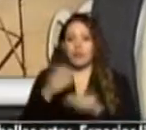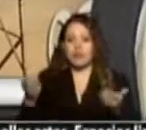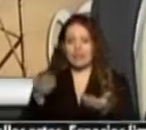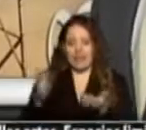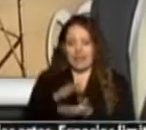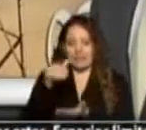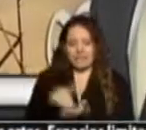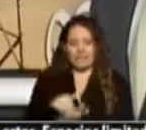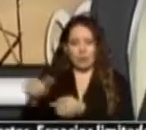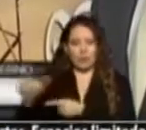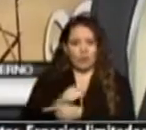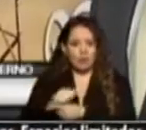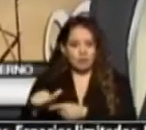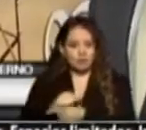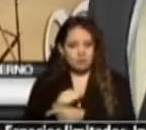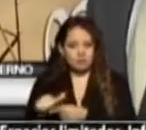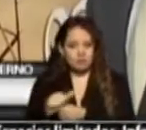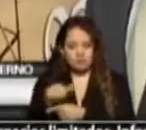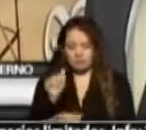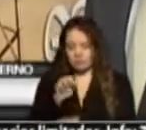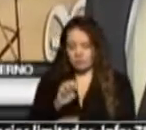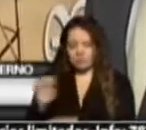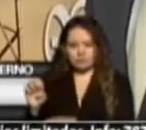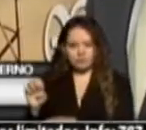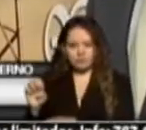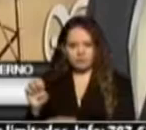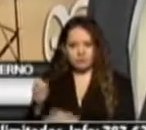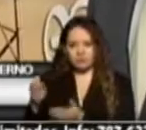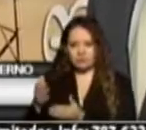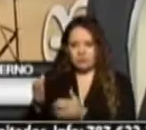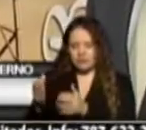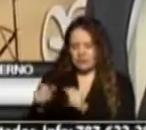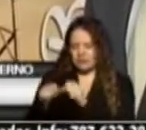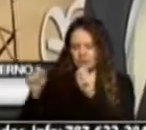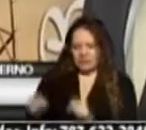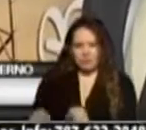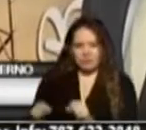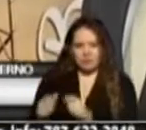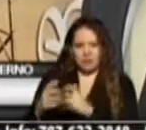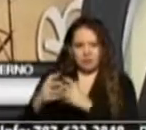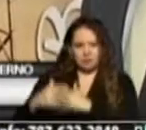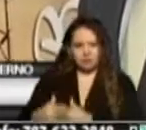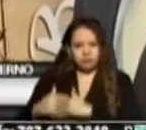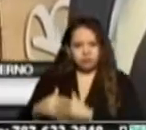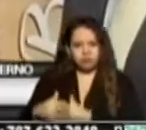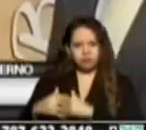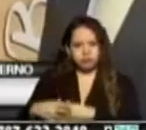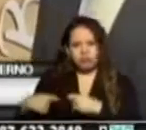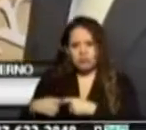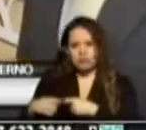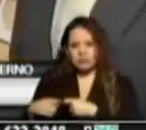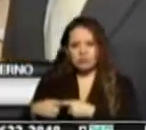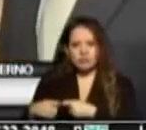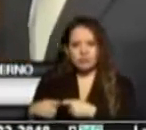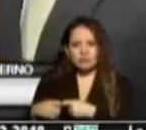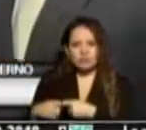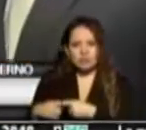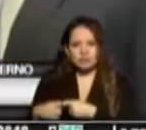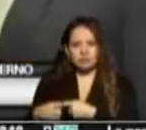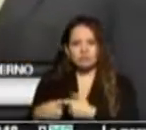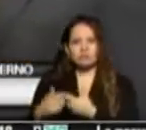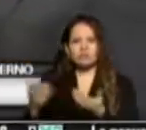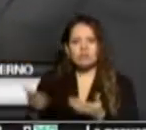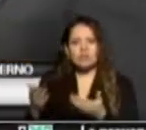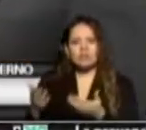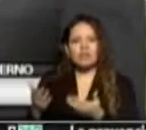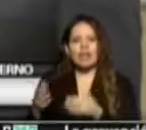adiestramiento de la Autoridad de Energía Eléctrica y lo que es el sistema de generación de energía del país. Con nosotros el director ejecutivo de la autoridad,